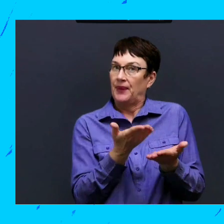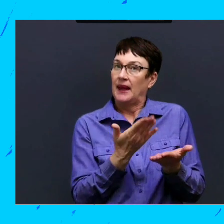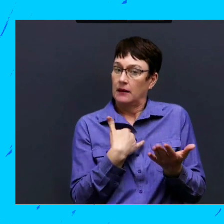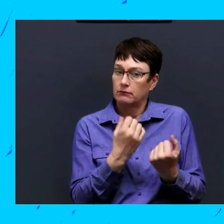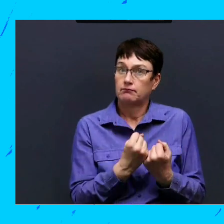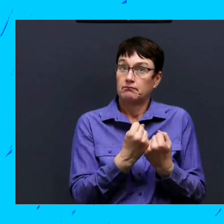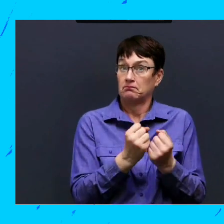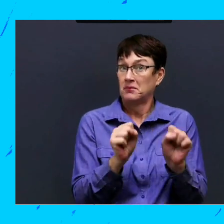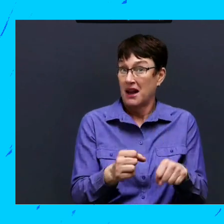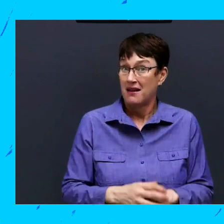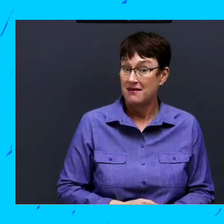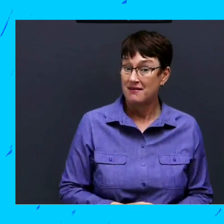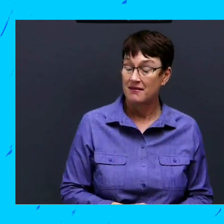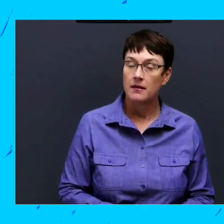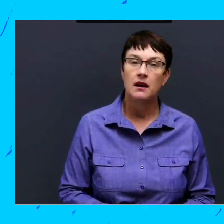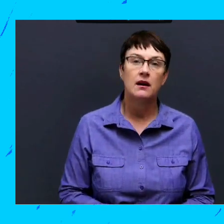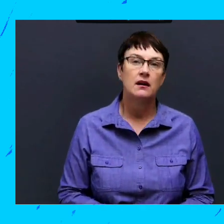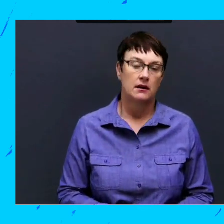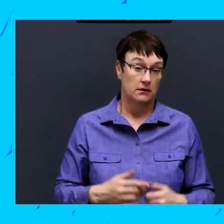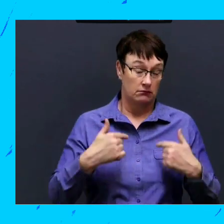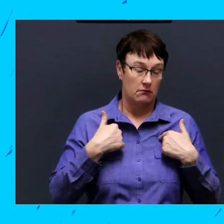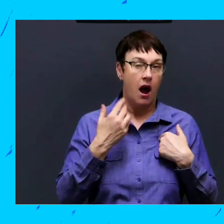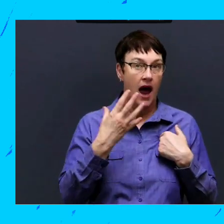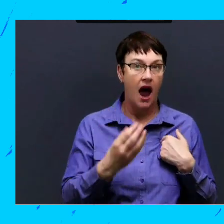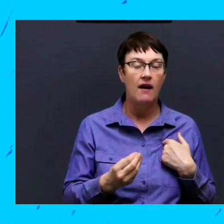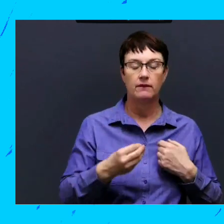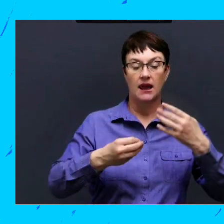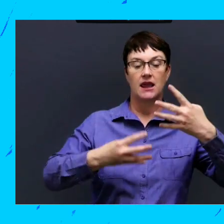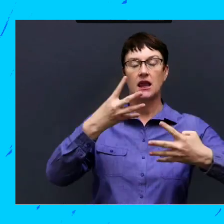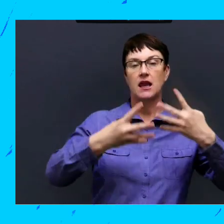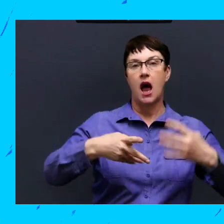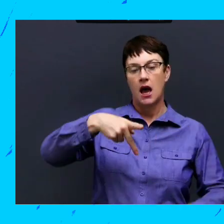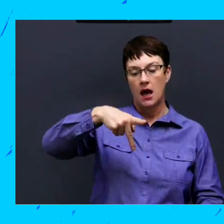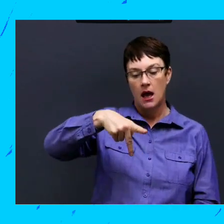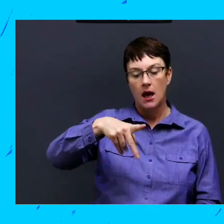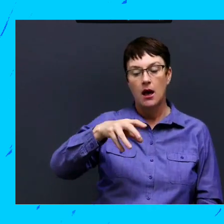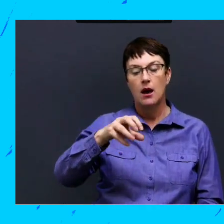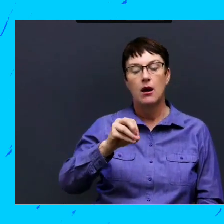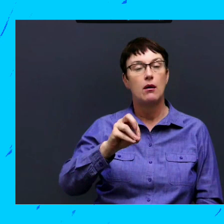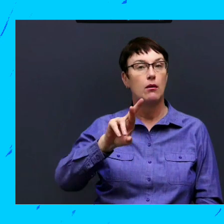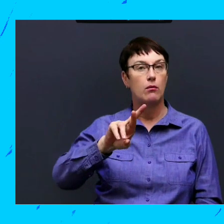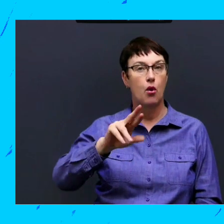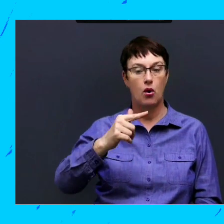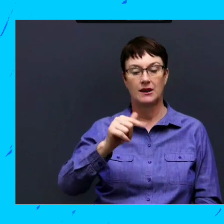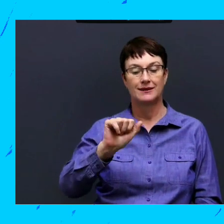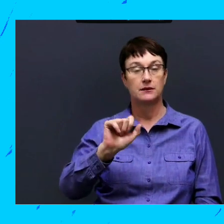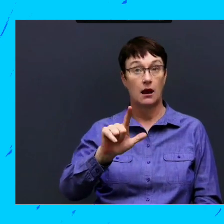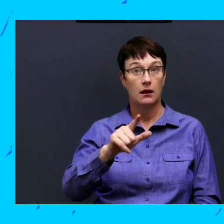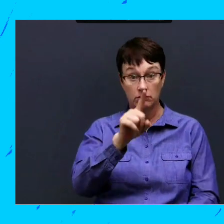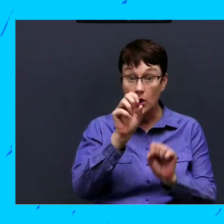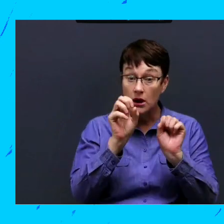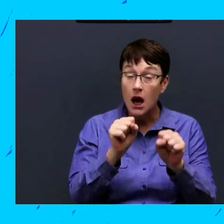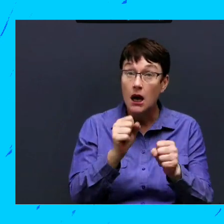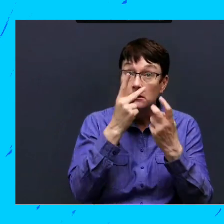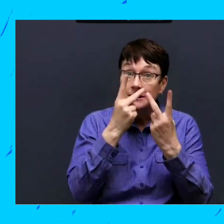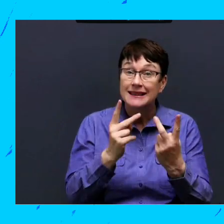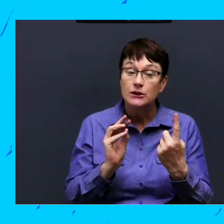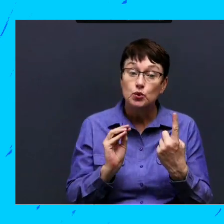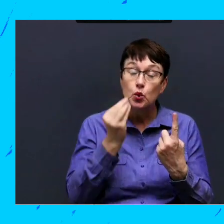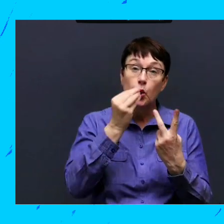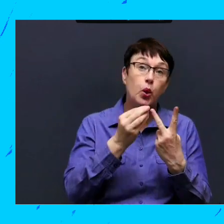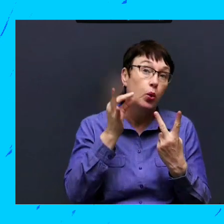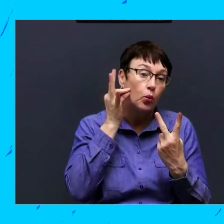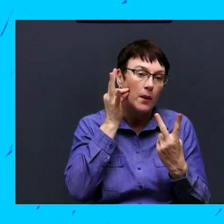datos. Si van a Google, buscan en Google, hay un portal de